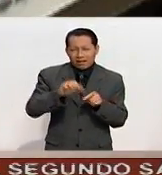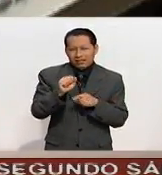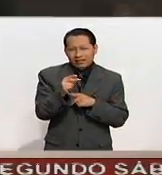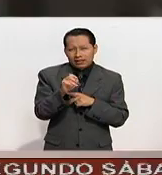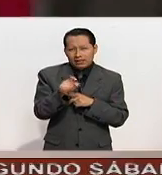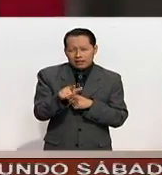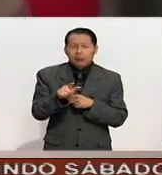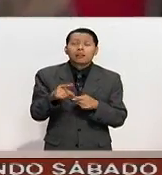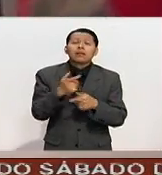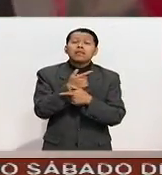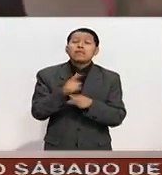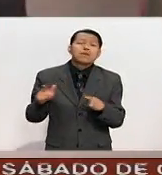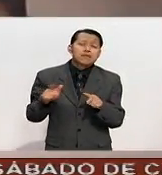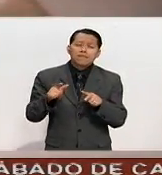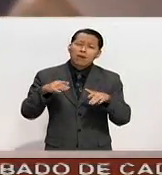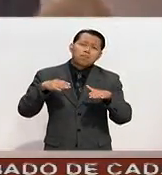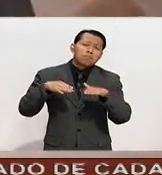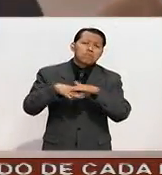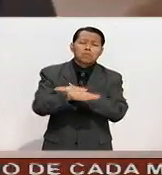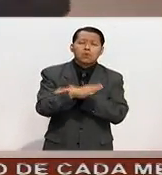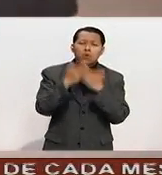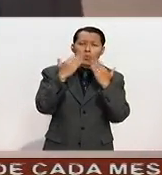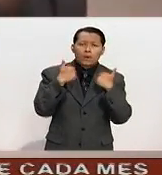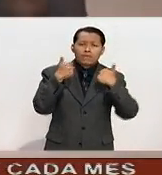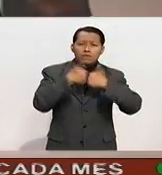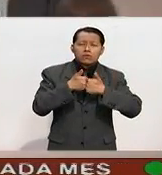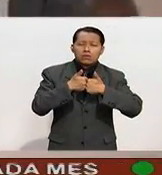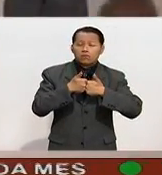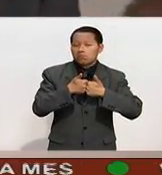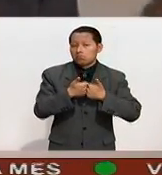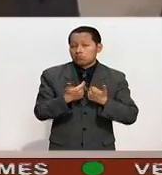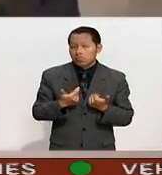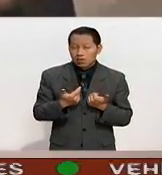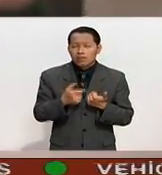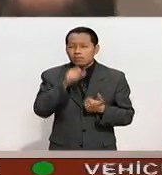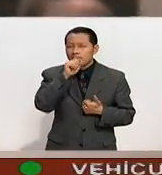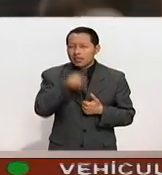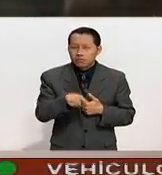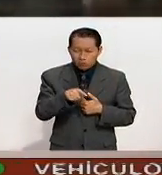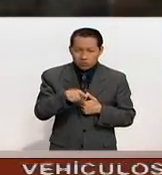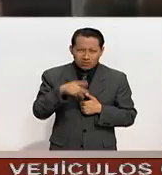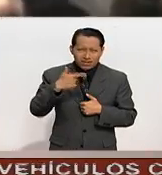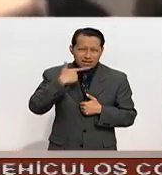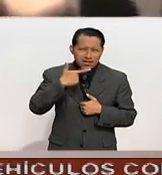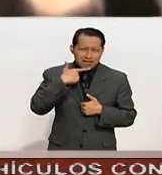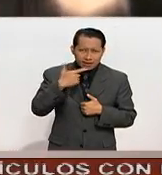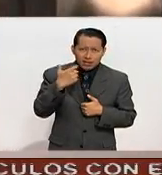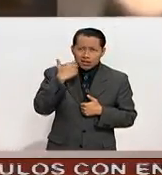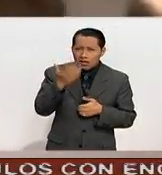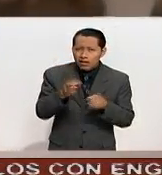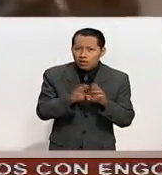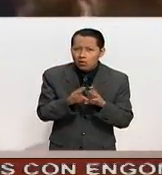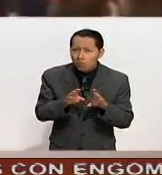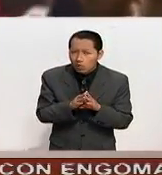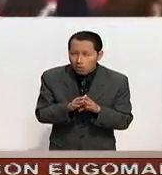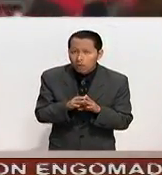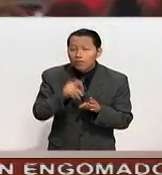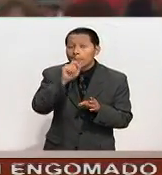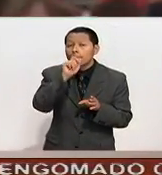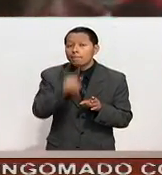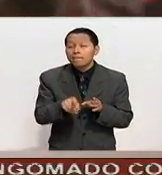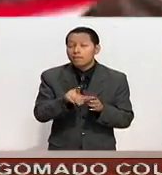libre tránsito sin fronteras. Claro. Entonces, el Reino Unido en ese sentido pues buscaría, o los que